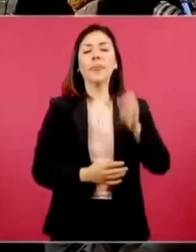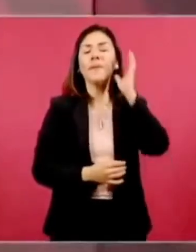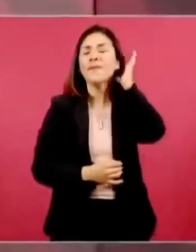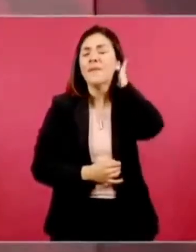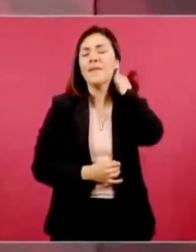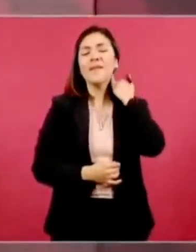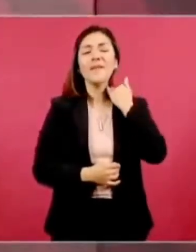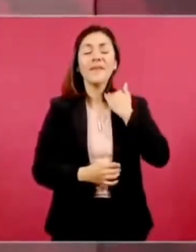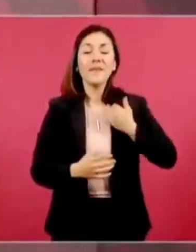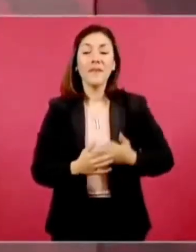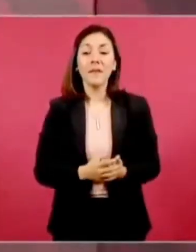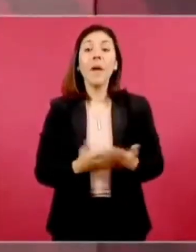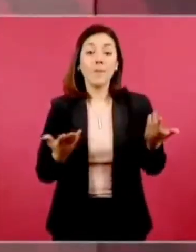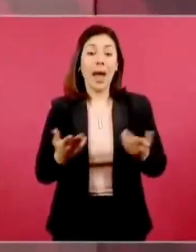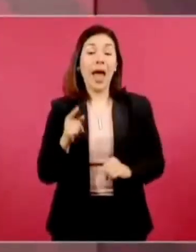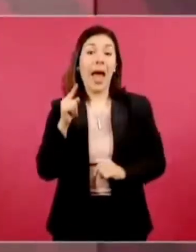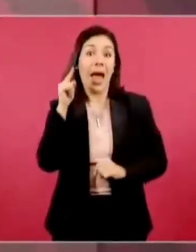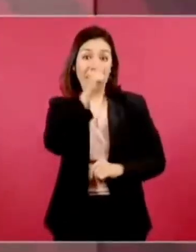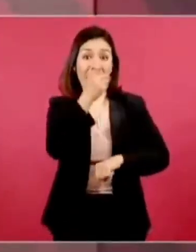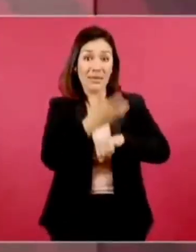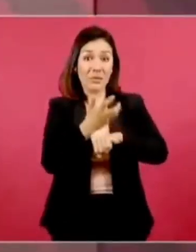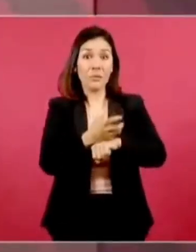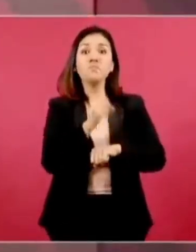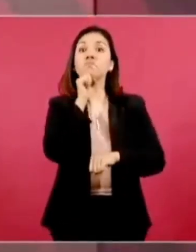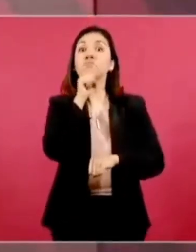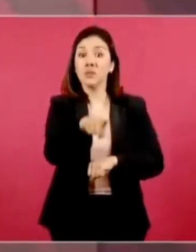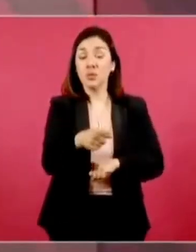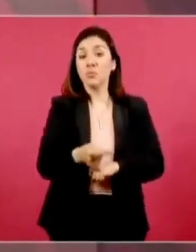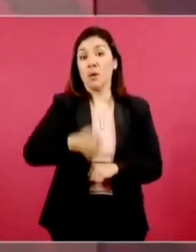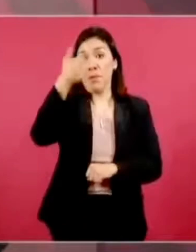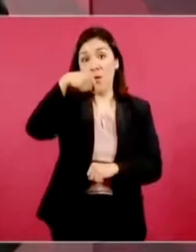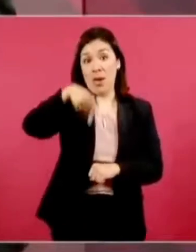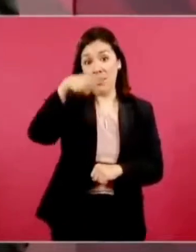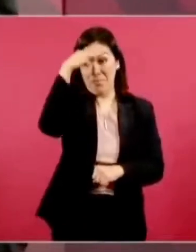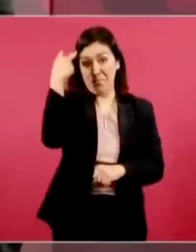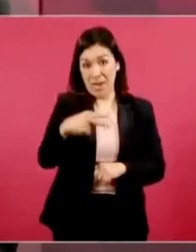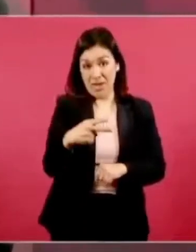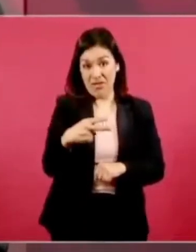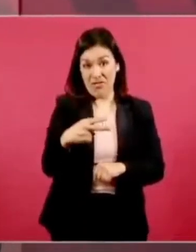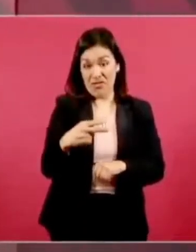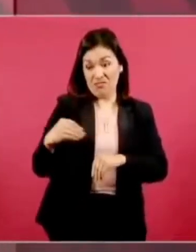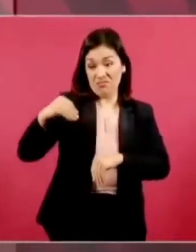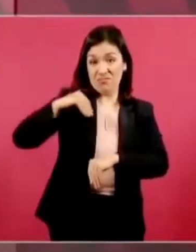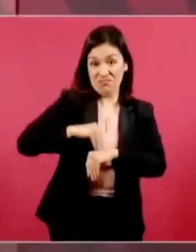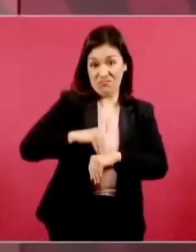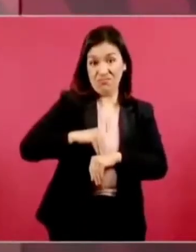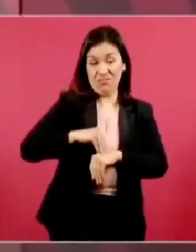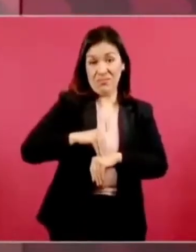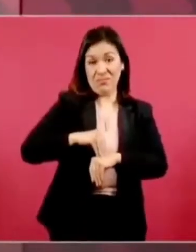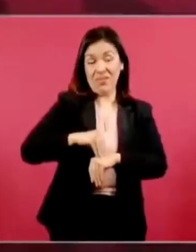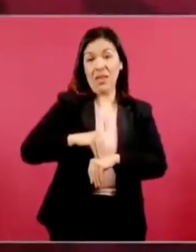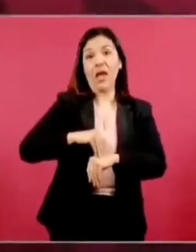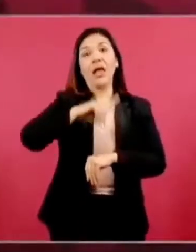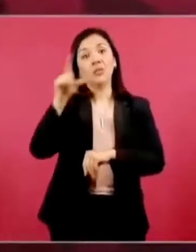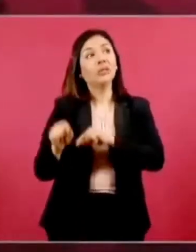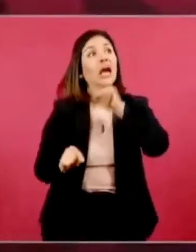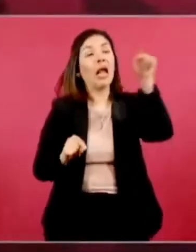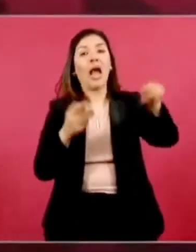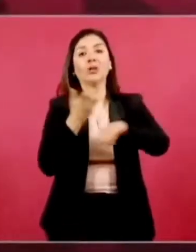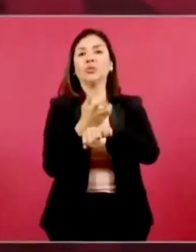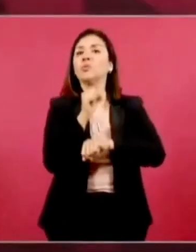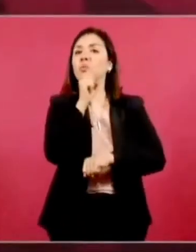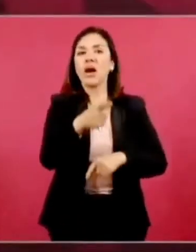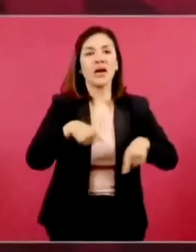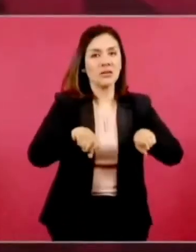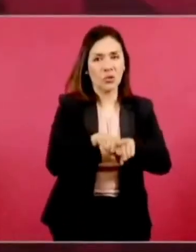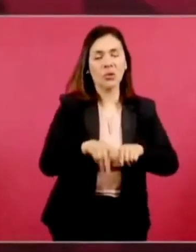allá hizo lo mismo después de haberlo aplicado aquí, Morris. Y